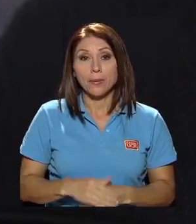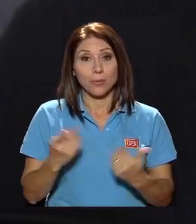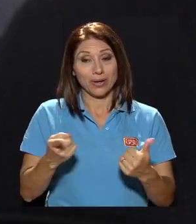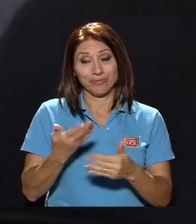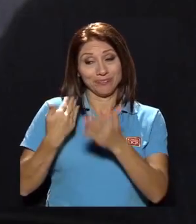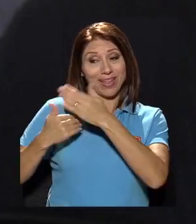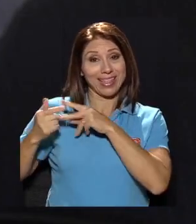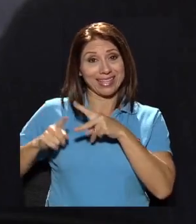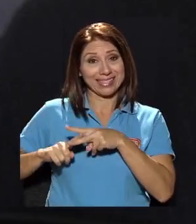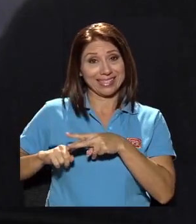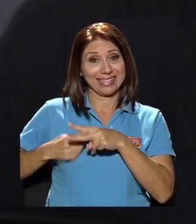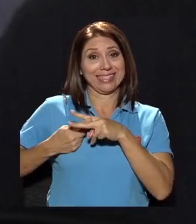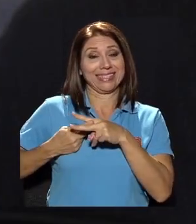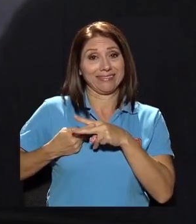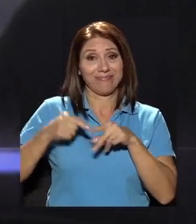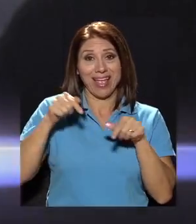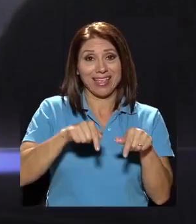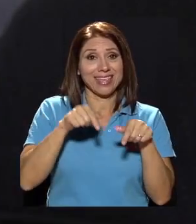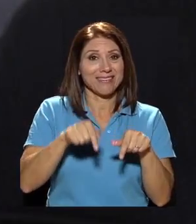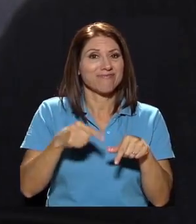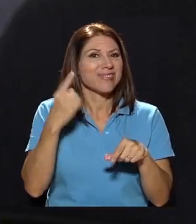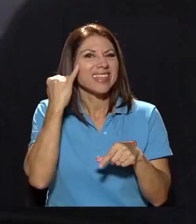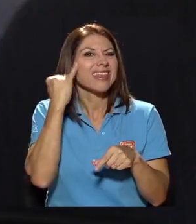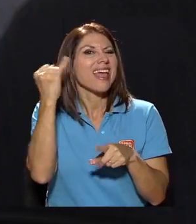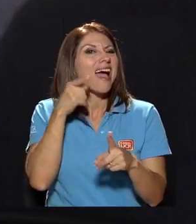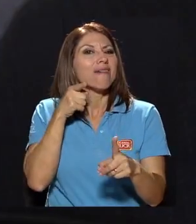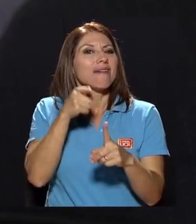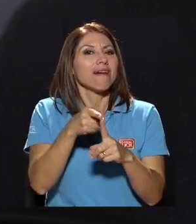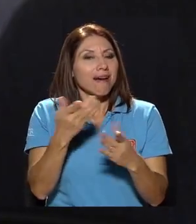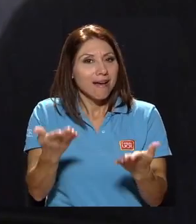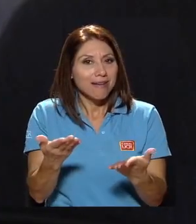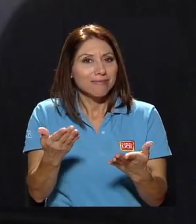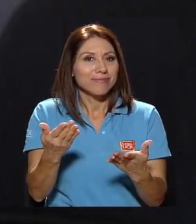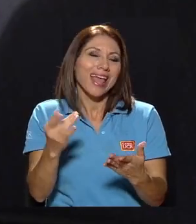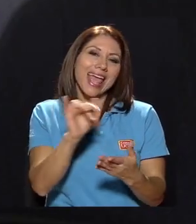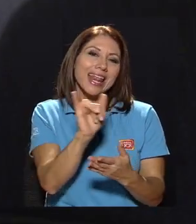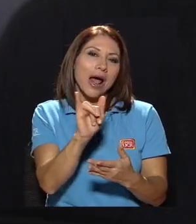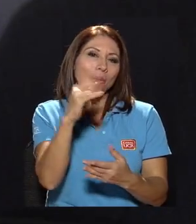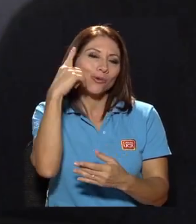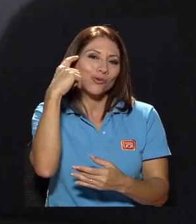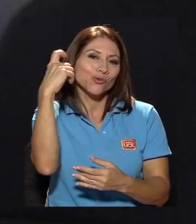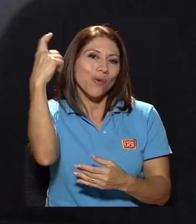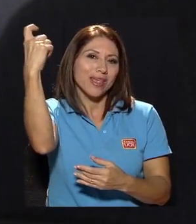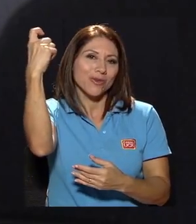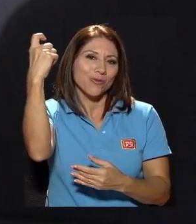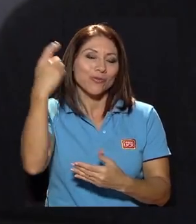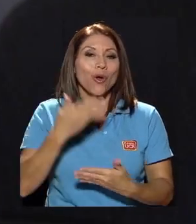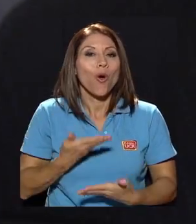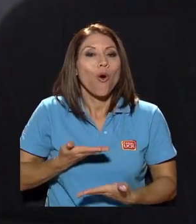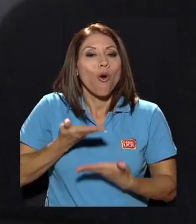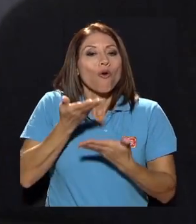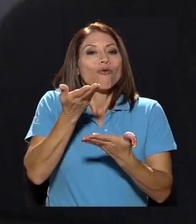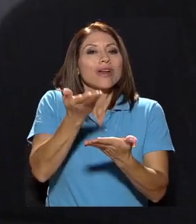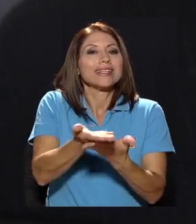del planetario era un sueño de ofrecer a país ese nuevo tipo